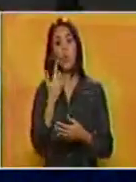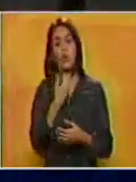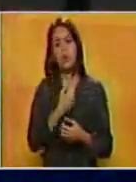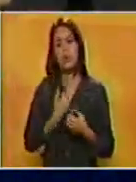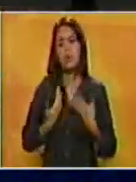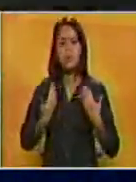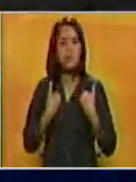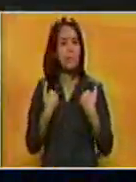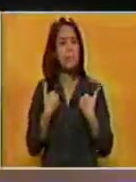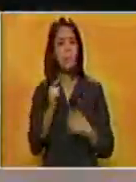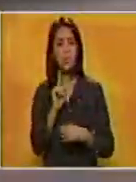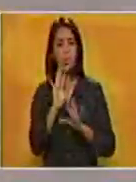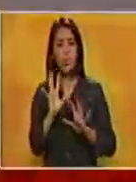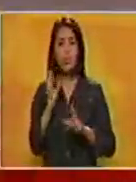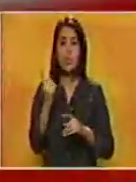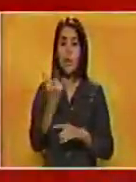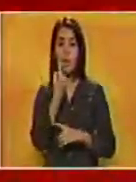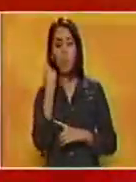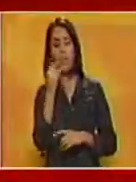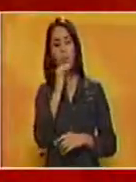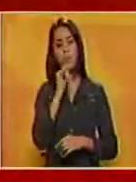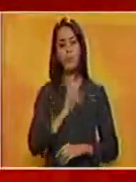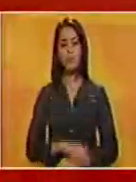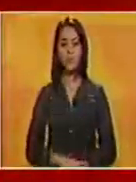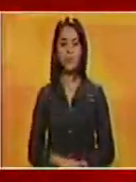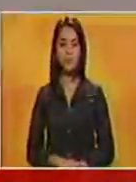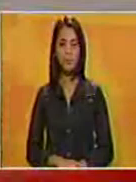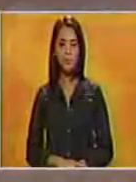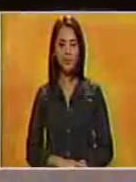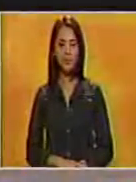poco borracha, nada fuera de lo común.